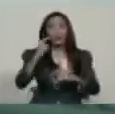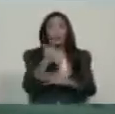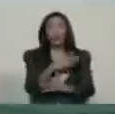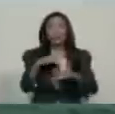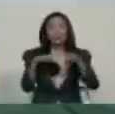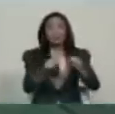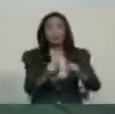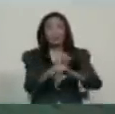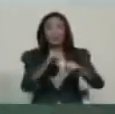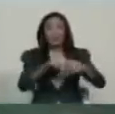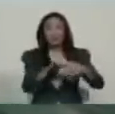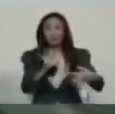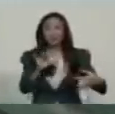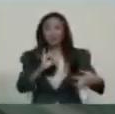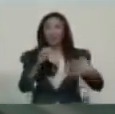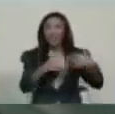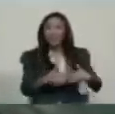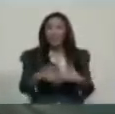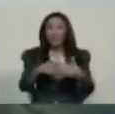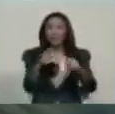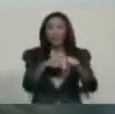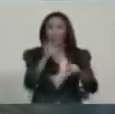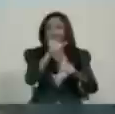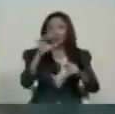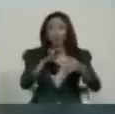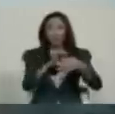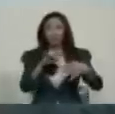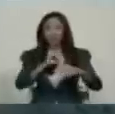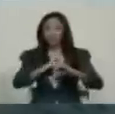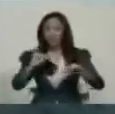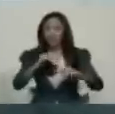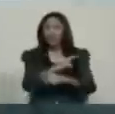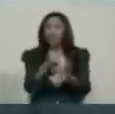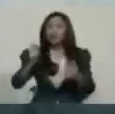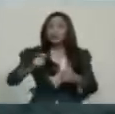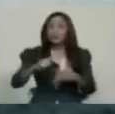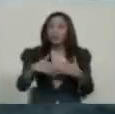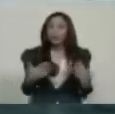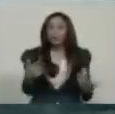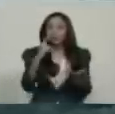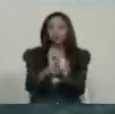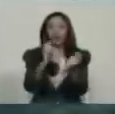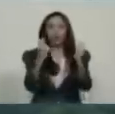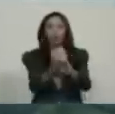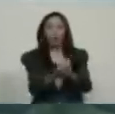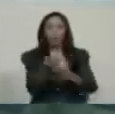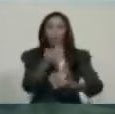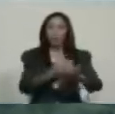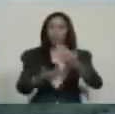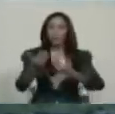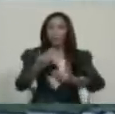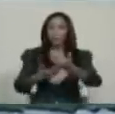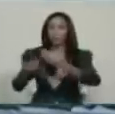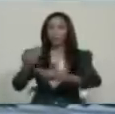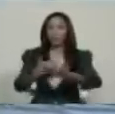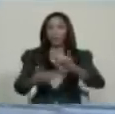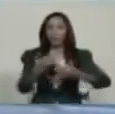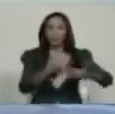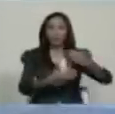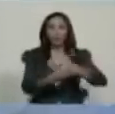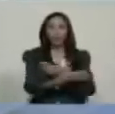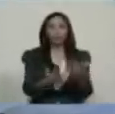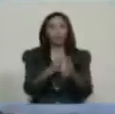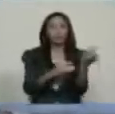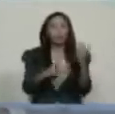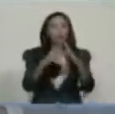para romper el modelo rentista es necesario lograr sustituir importaciones, lograr aprender a